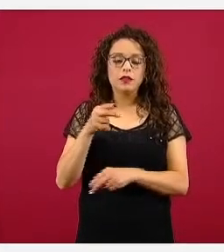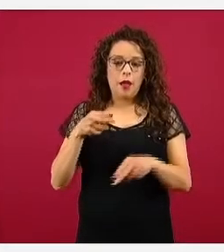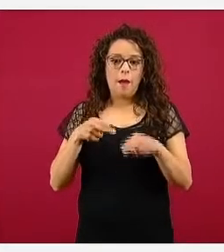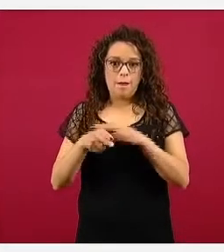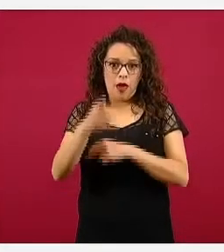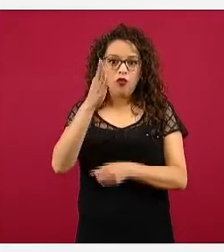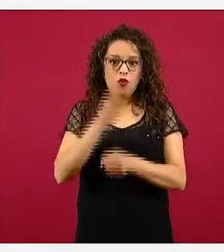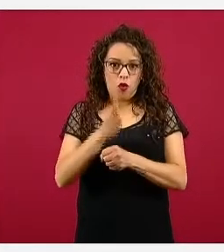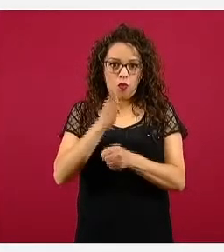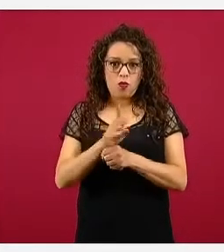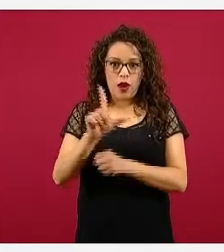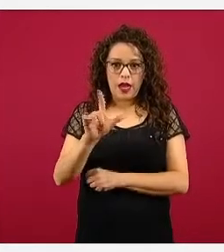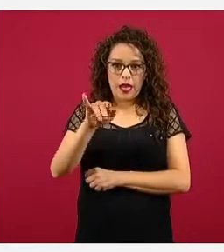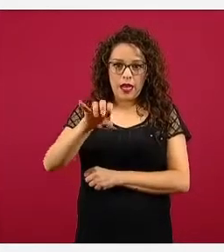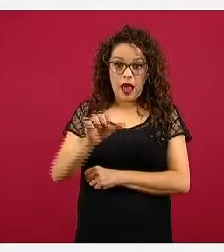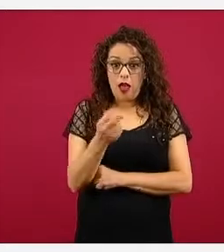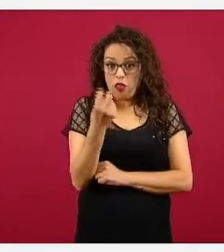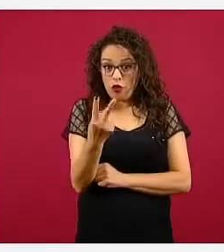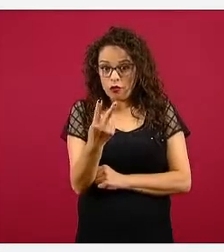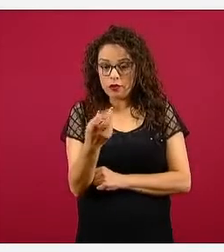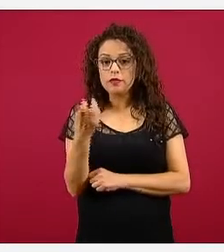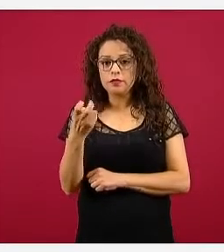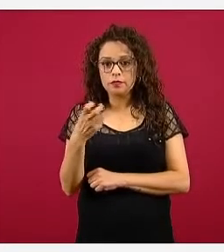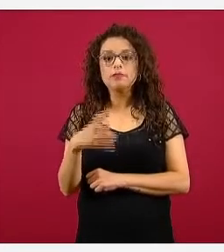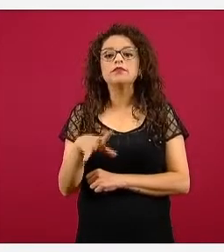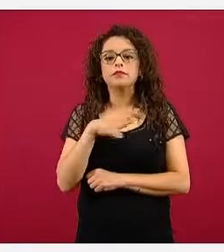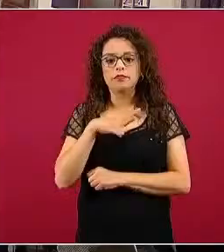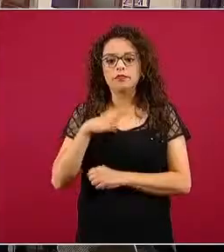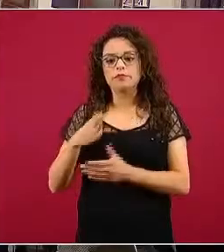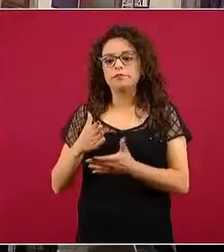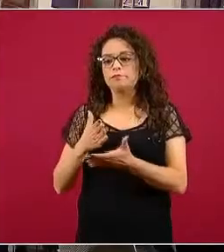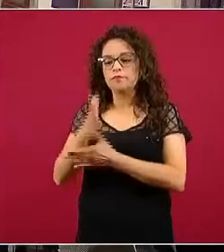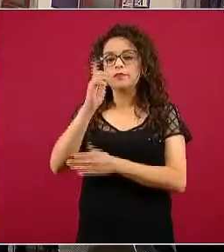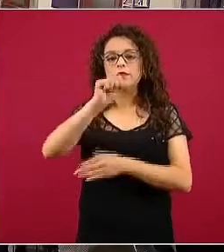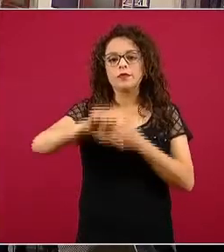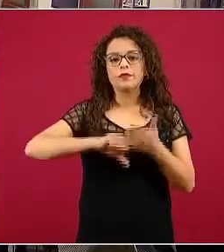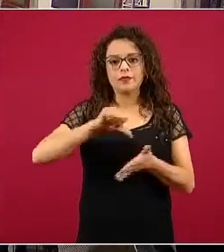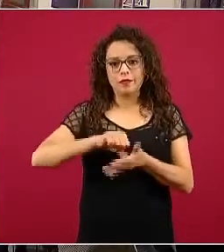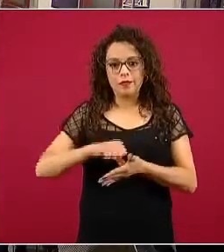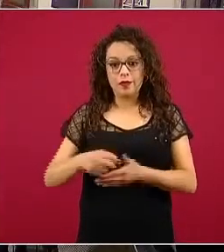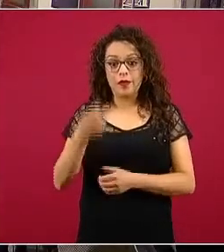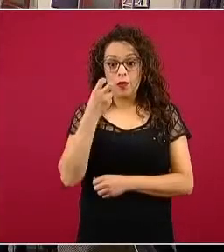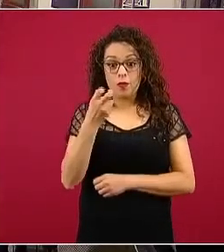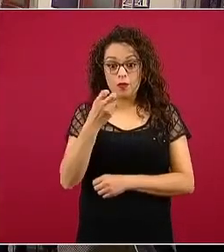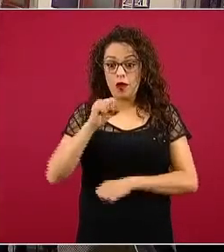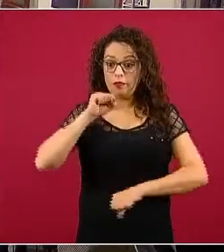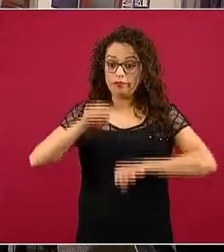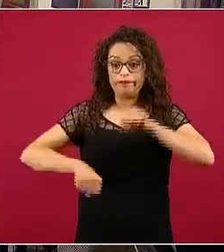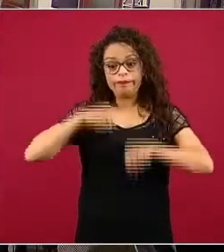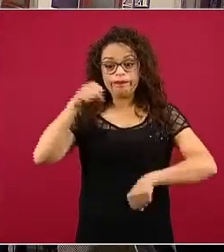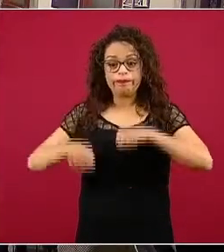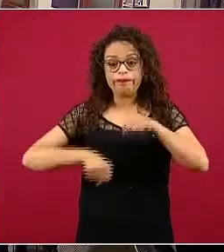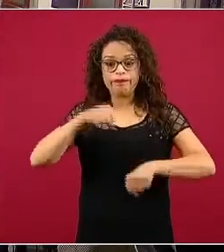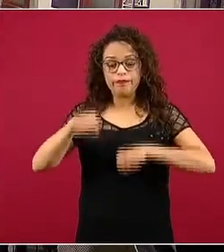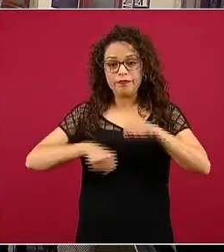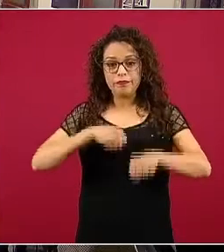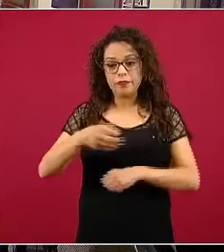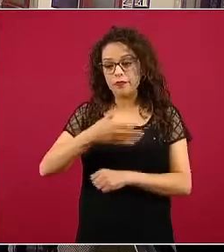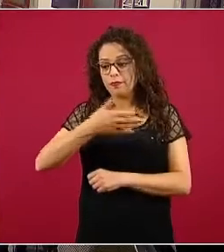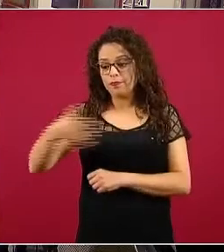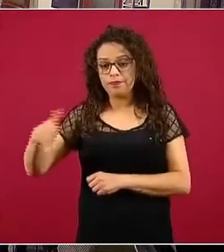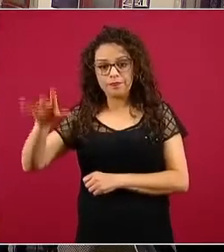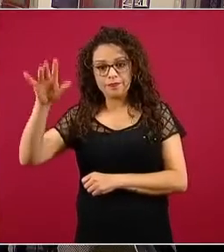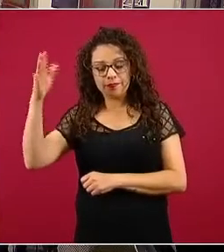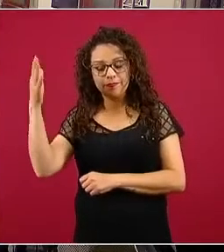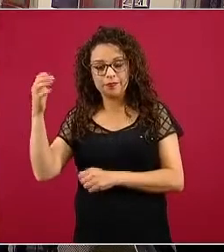de Metrobús tienen la ventaja de tener el transporte público al centro. Por lo tanto, la ciclovía, al estar en el carril derecho, no tiene conflicto